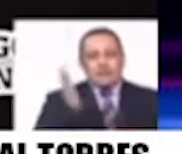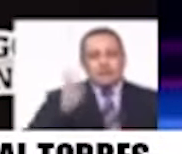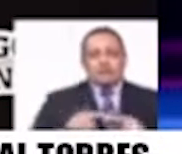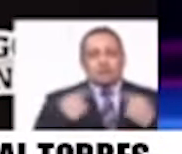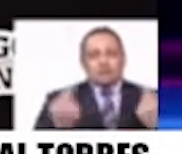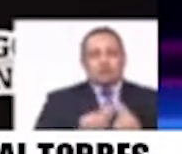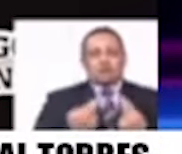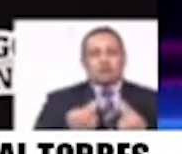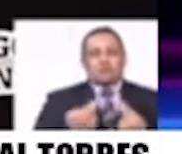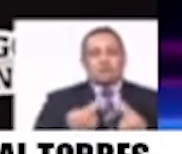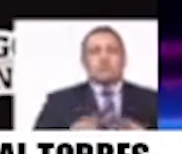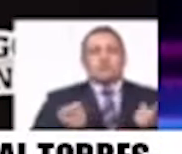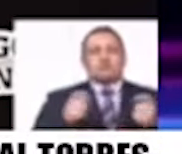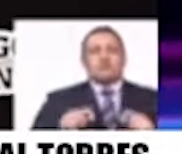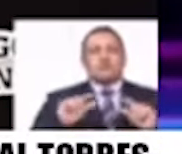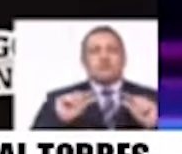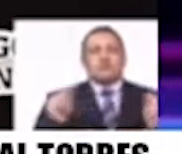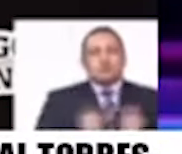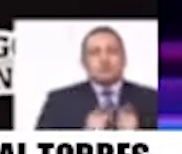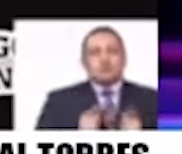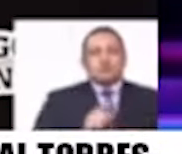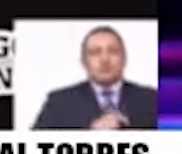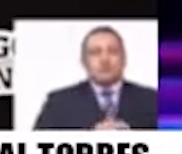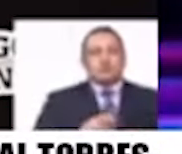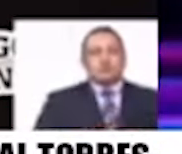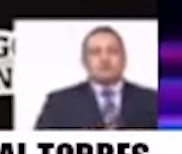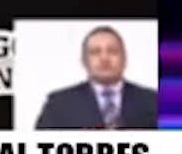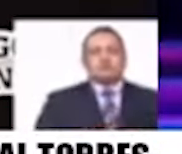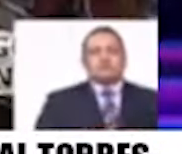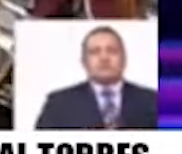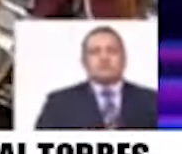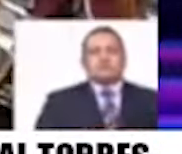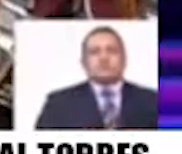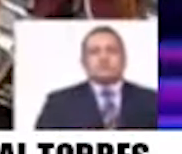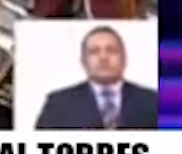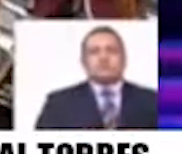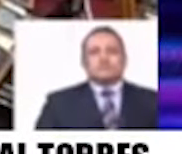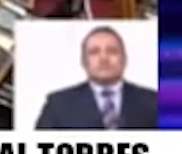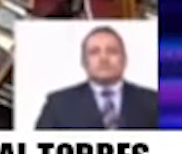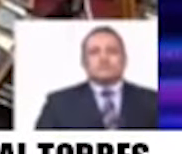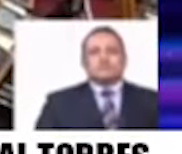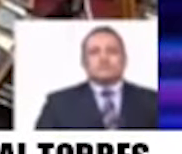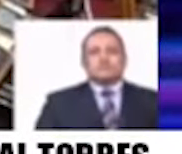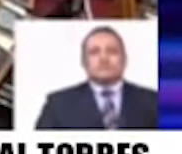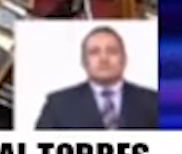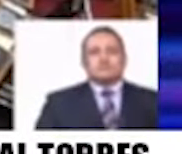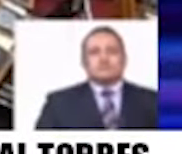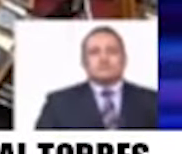sala de sesiones. Se suspende la sesión por breve término. Muchas gracias.